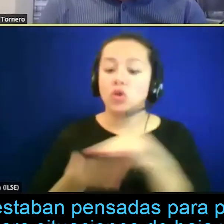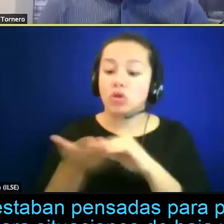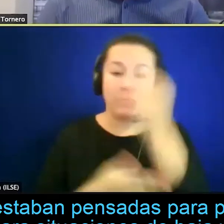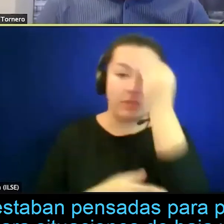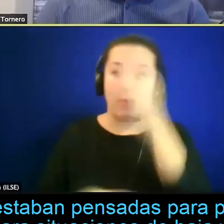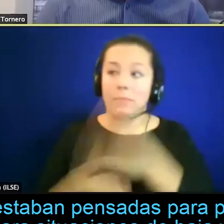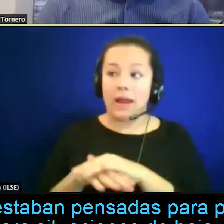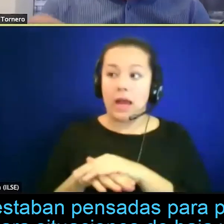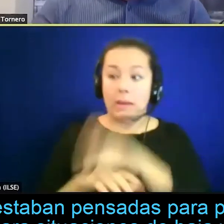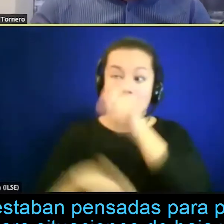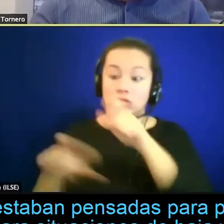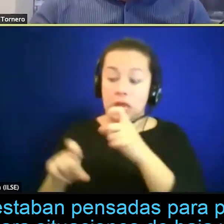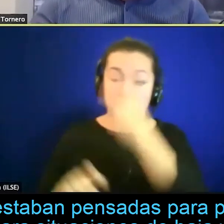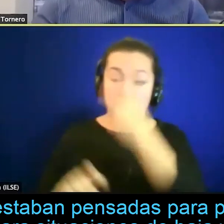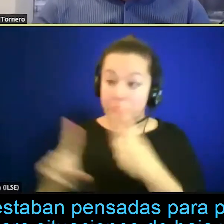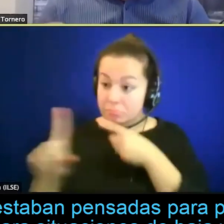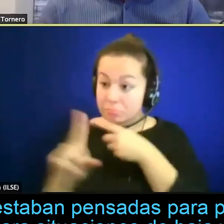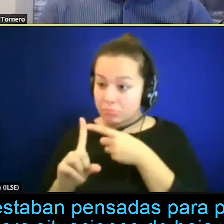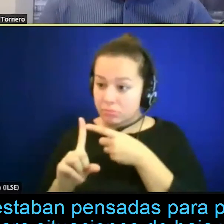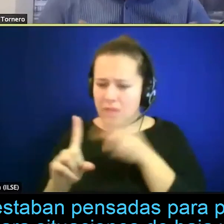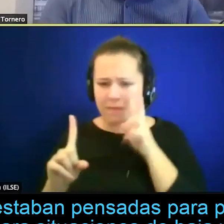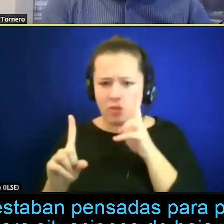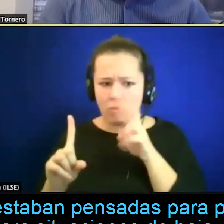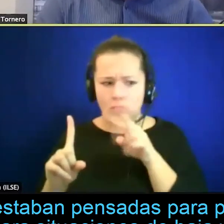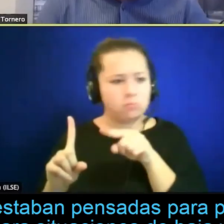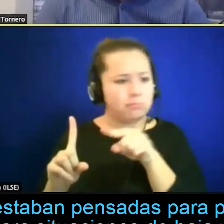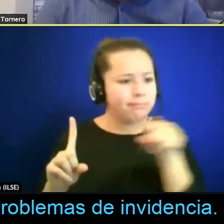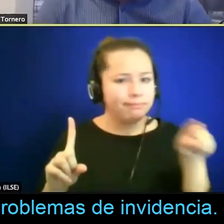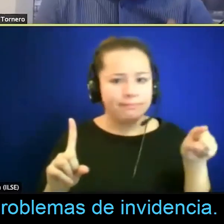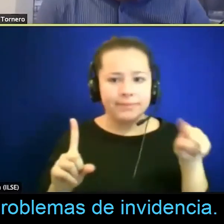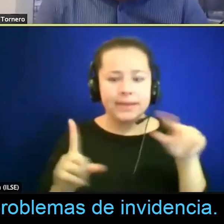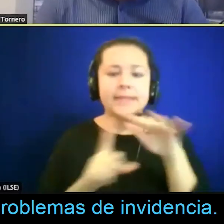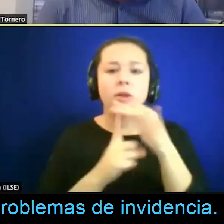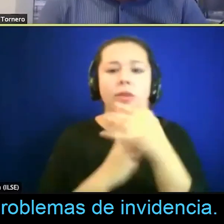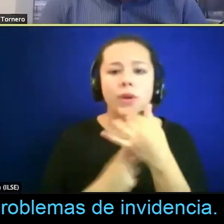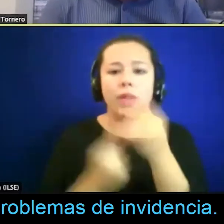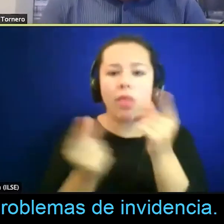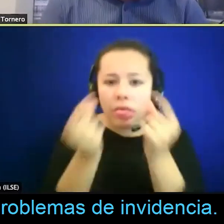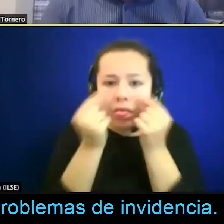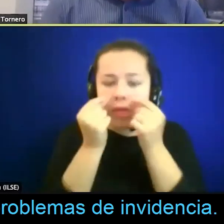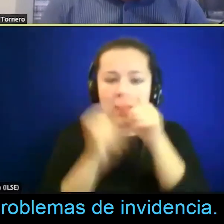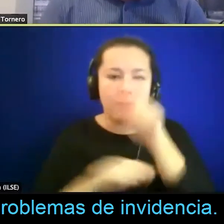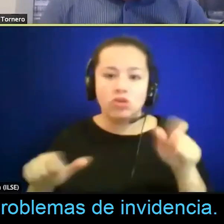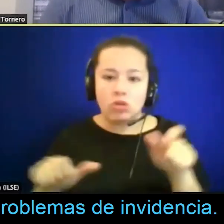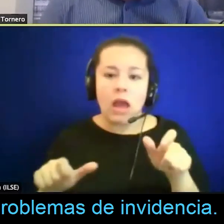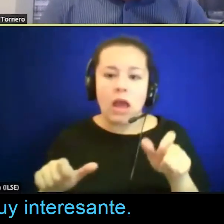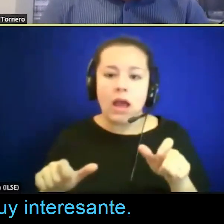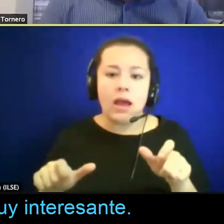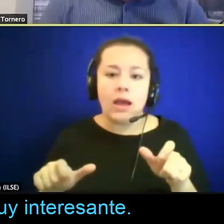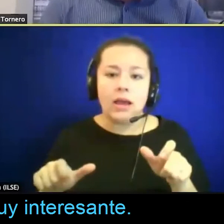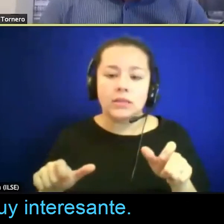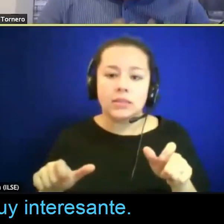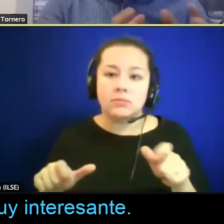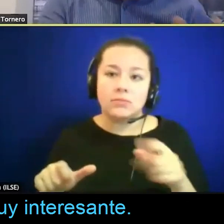invidentes están viendo aplicaciones para situaciones de baja visibilidad en personas que no tienen problemas de